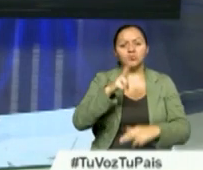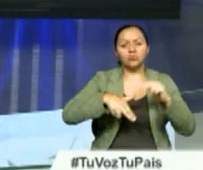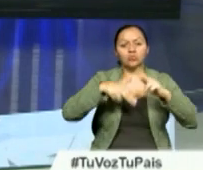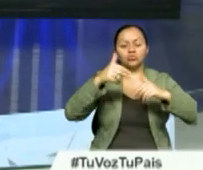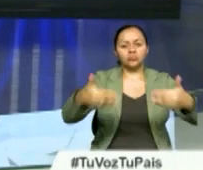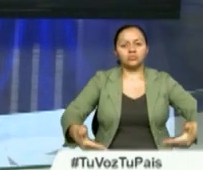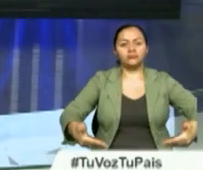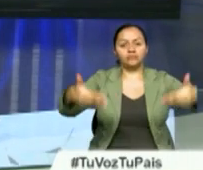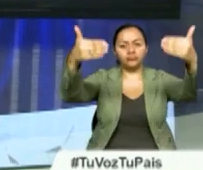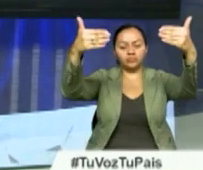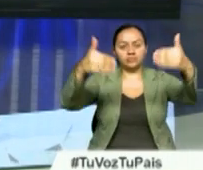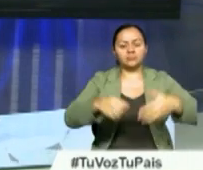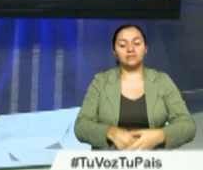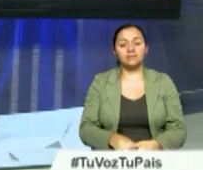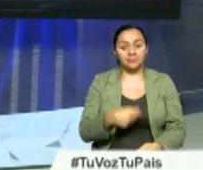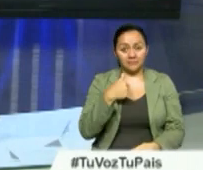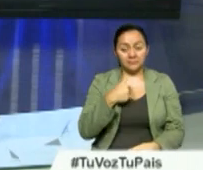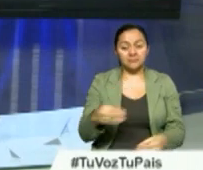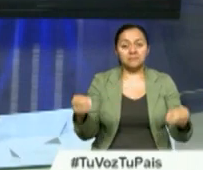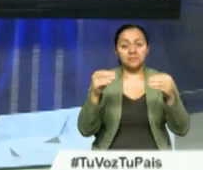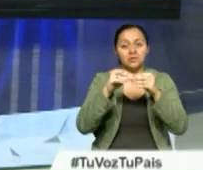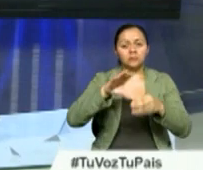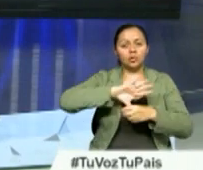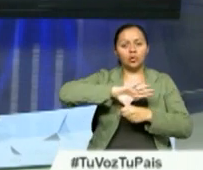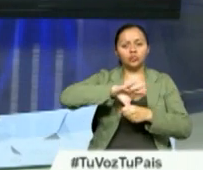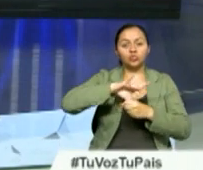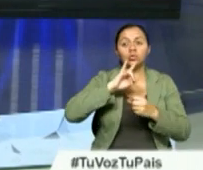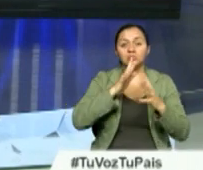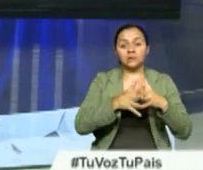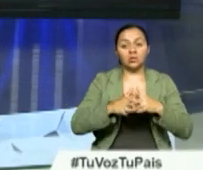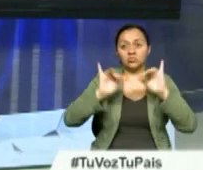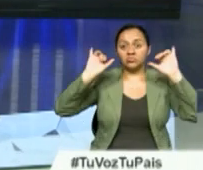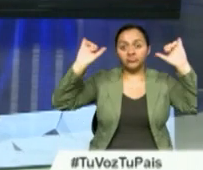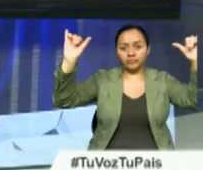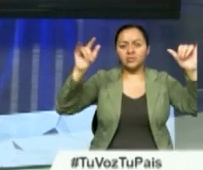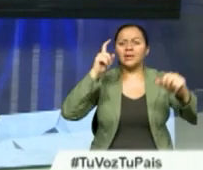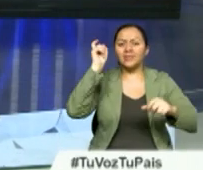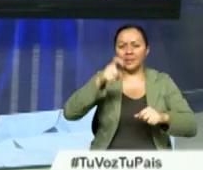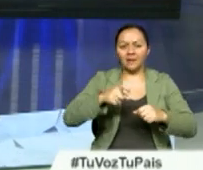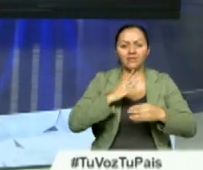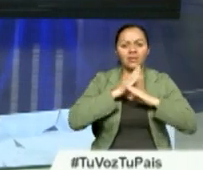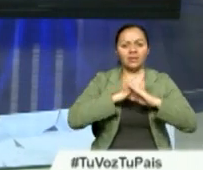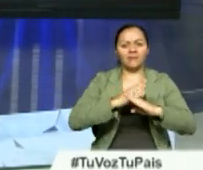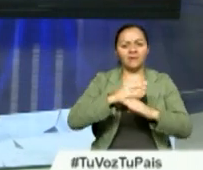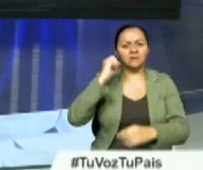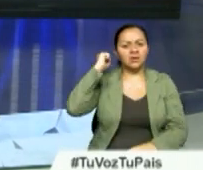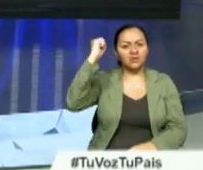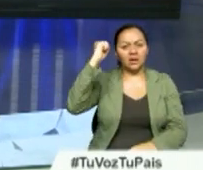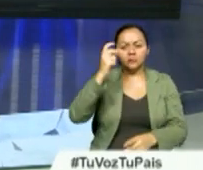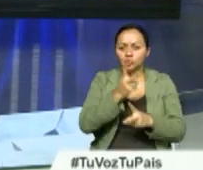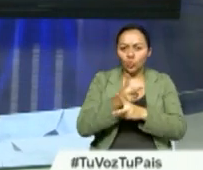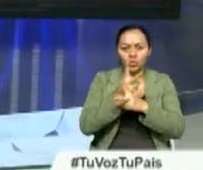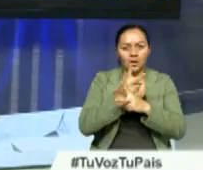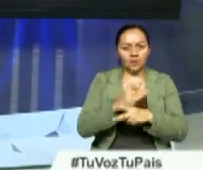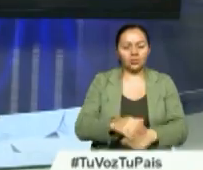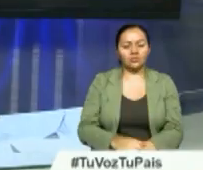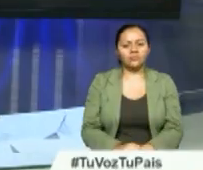muro fronterizo y ordenó a los consulados en Estados Unidos reforzar la defensa de los derechos de los inmigrantes